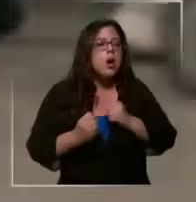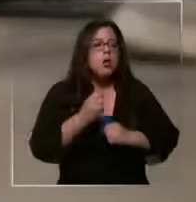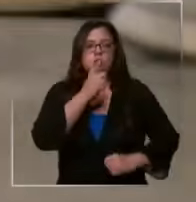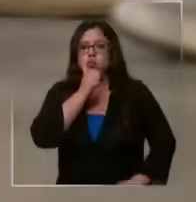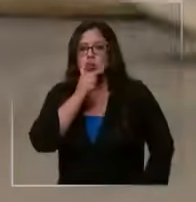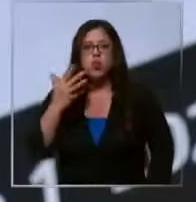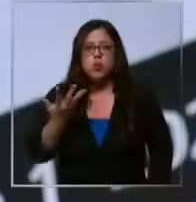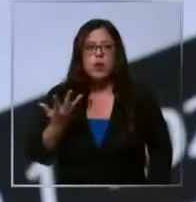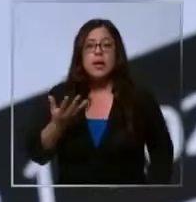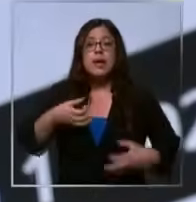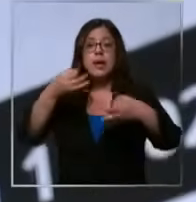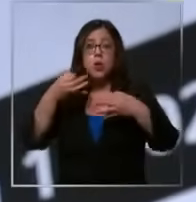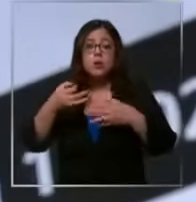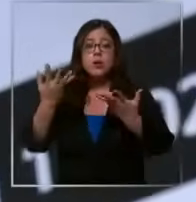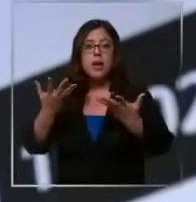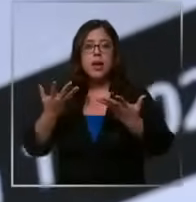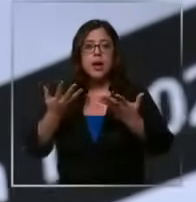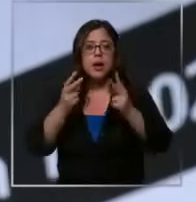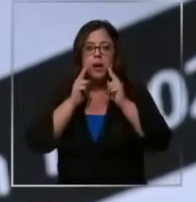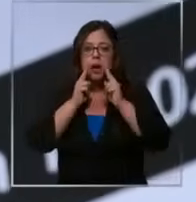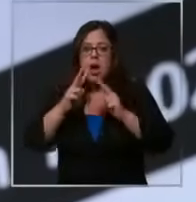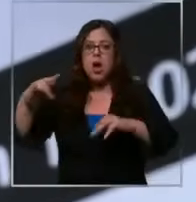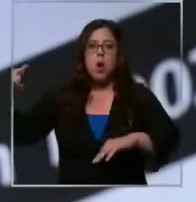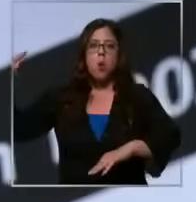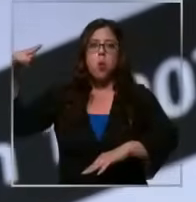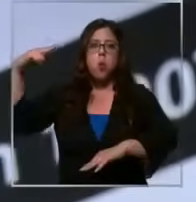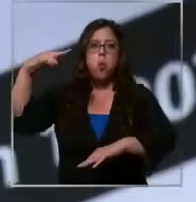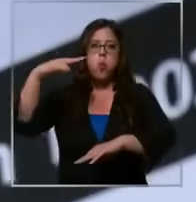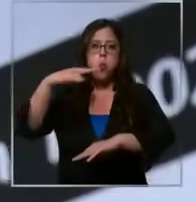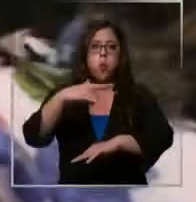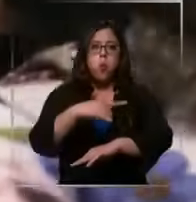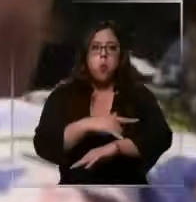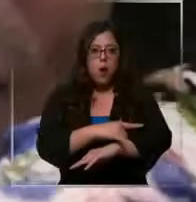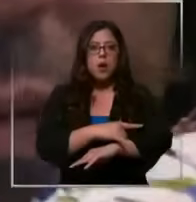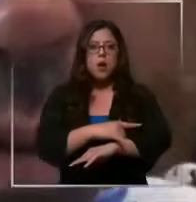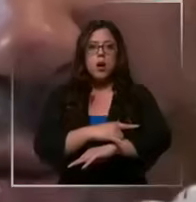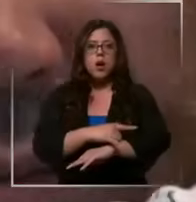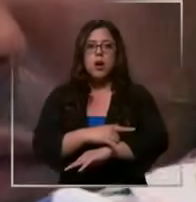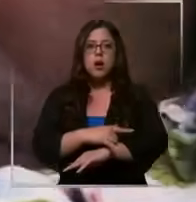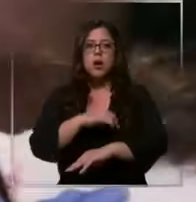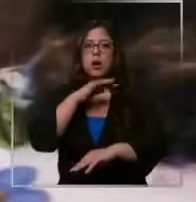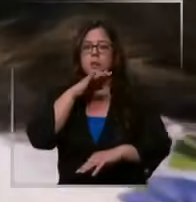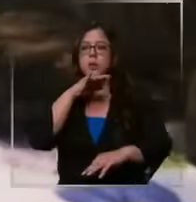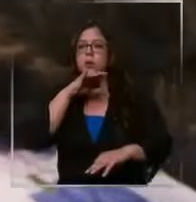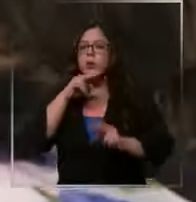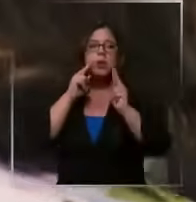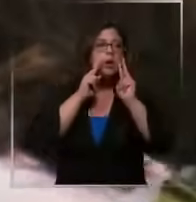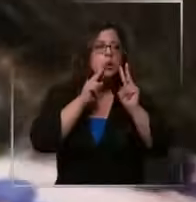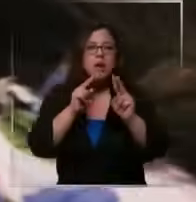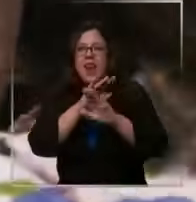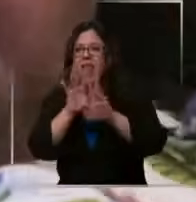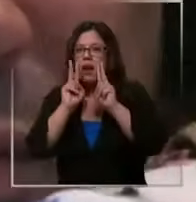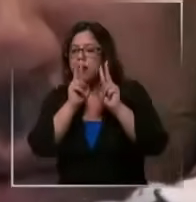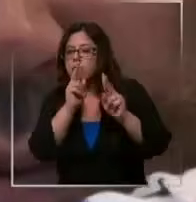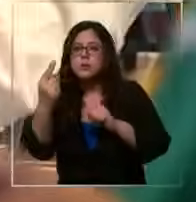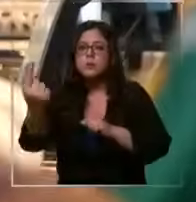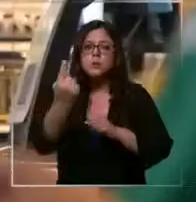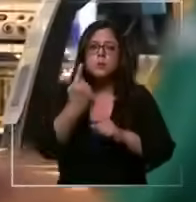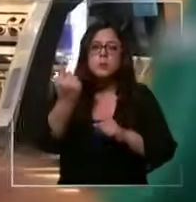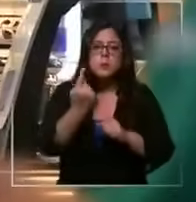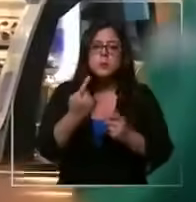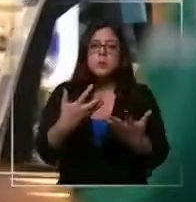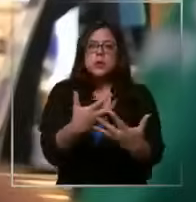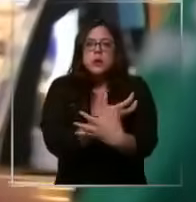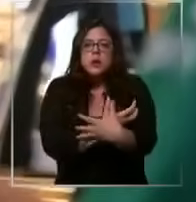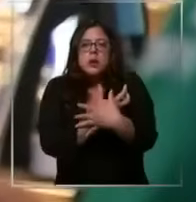incertidumbre, una ansiedad que desbordó cuando el vuelo ya había aterrizado, ya que los minutos pasaban y nadie salía por la puerta. Aferrado